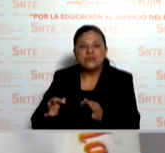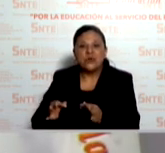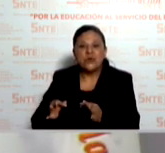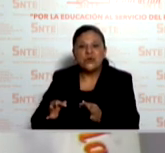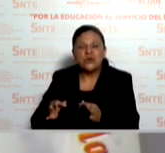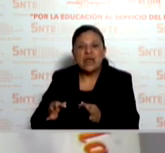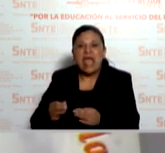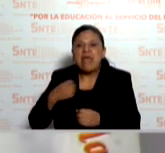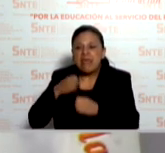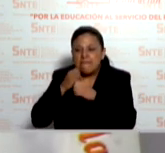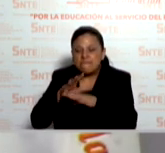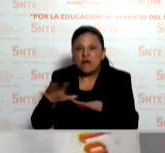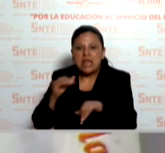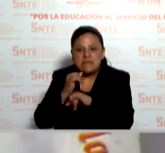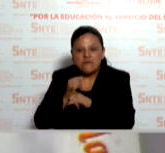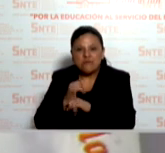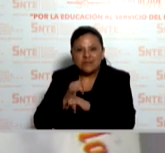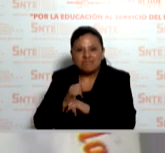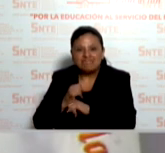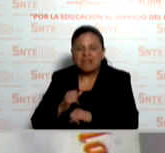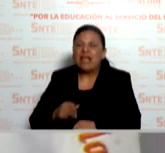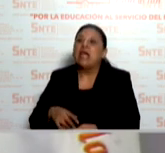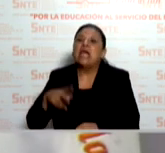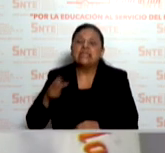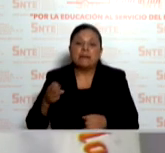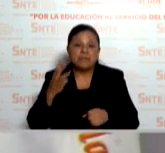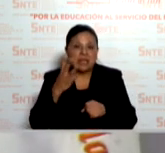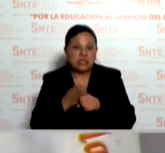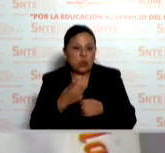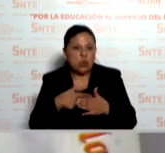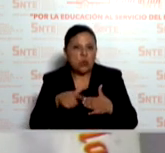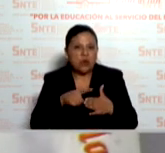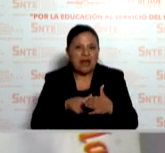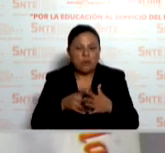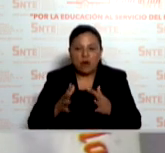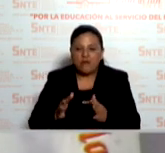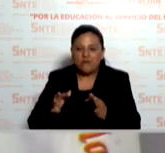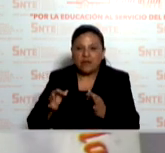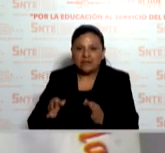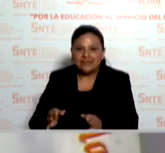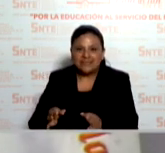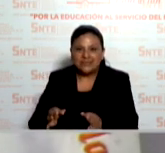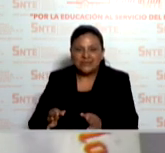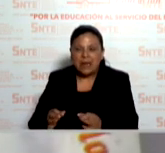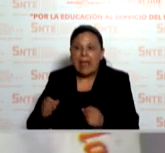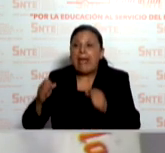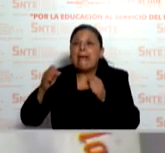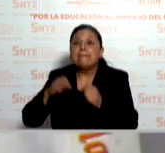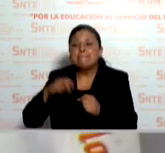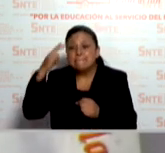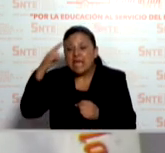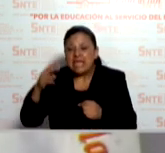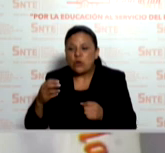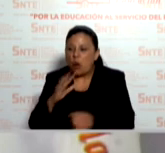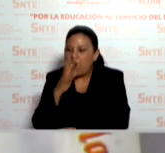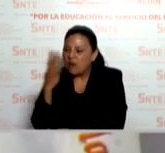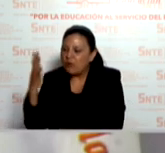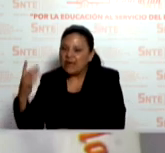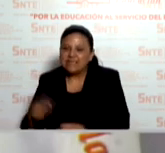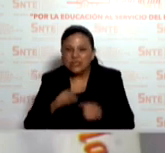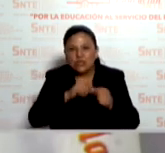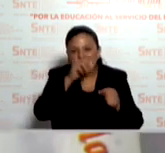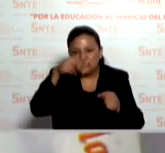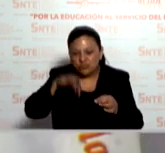Yuani Divulgación, así como tercer lugar por la Fundación Reforestamos México. Historias